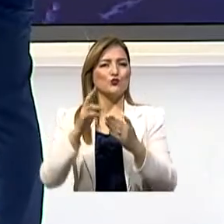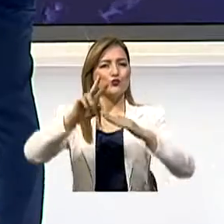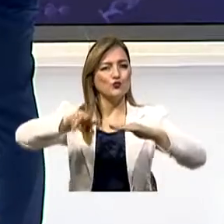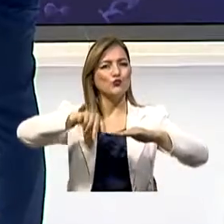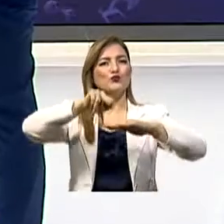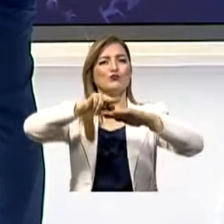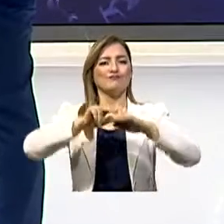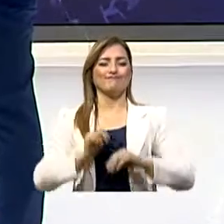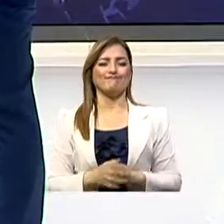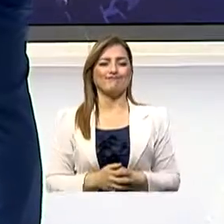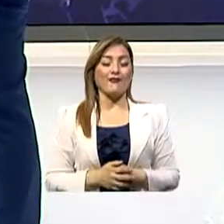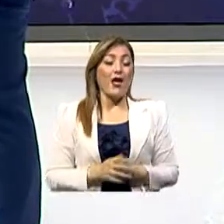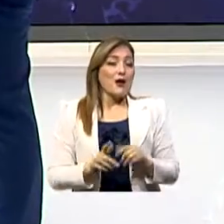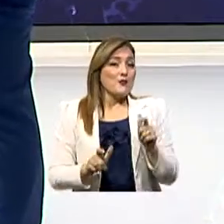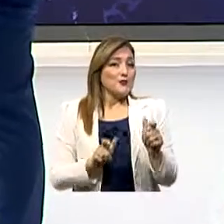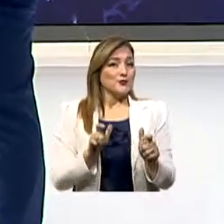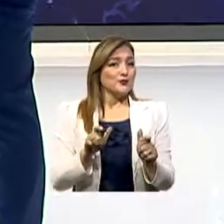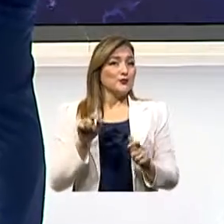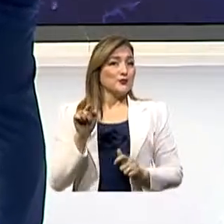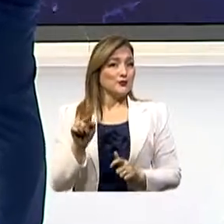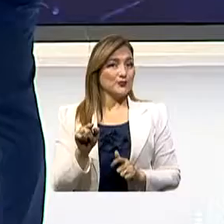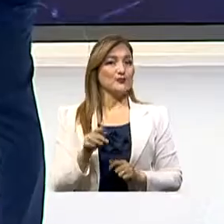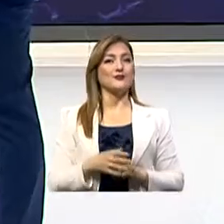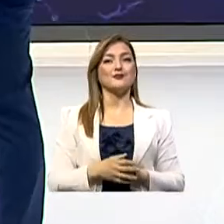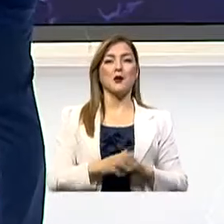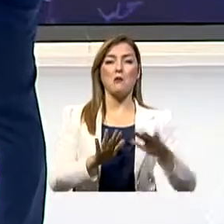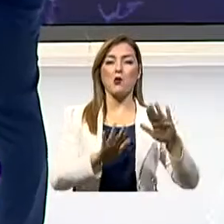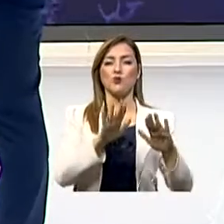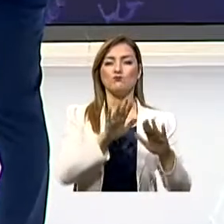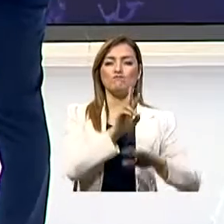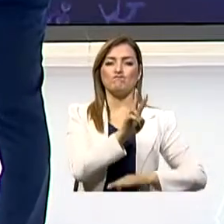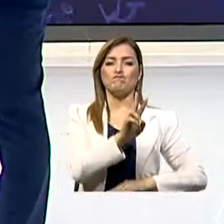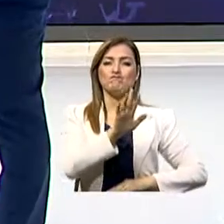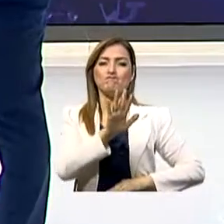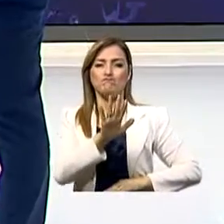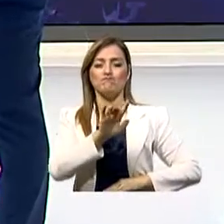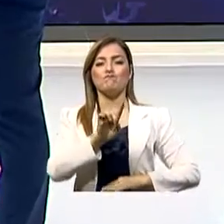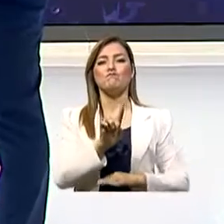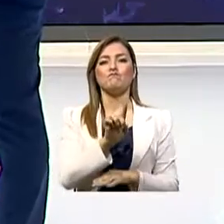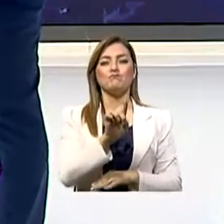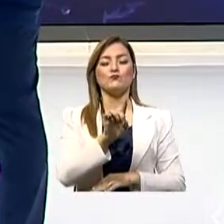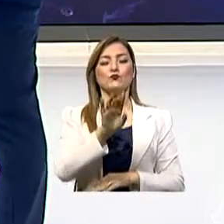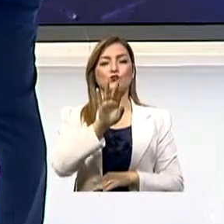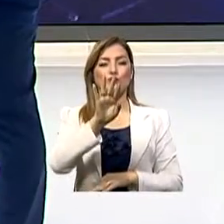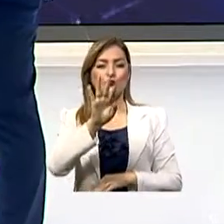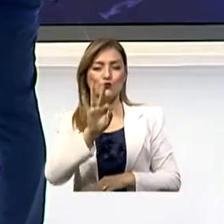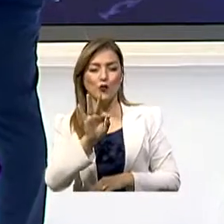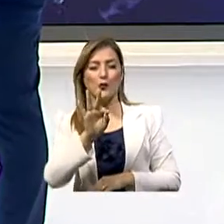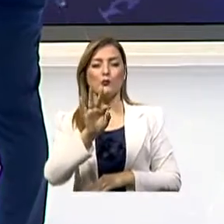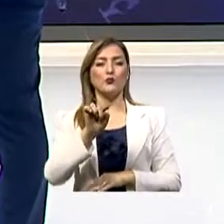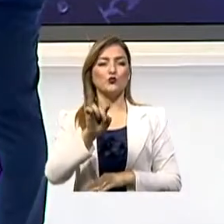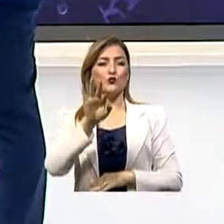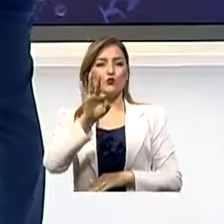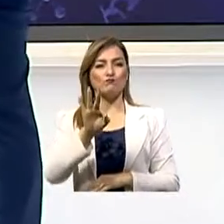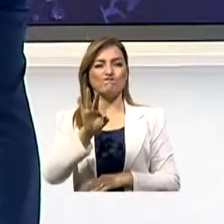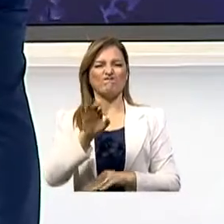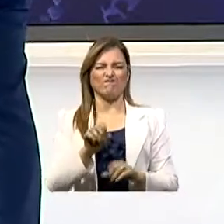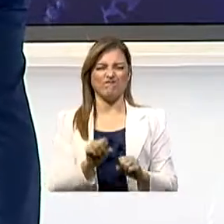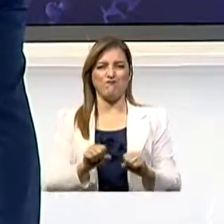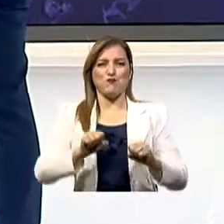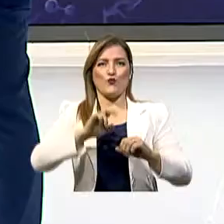las personas que ya con esta fórmula tienen entre 25 a 29.9 se las considera tener sobrepeso